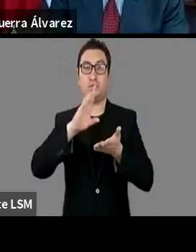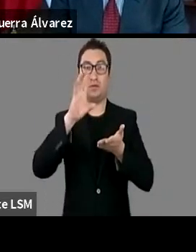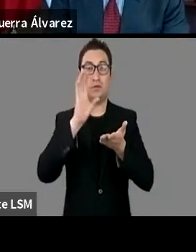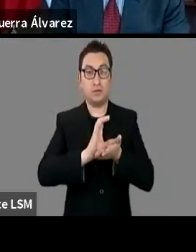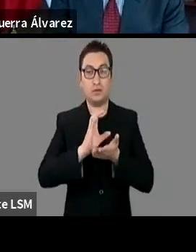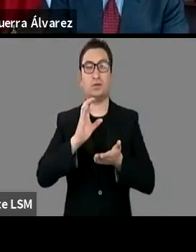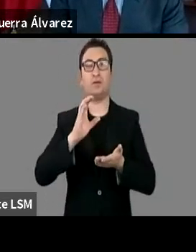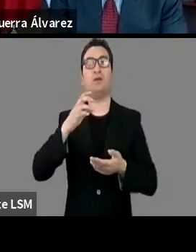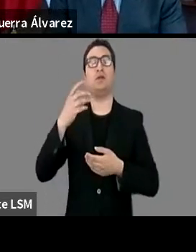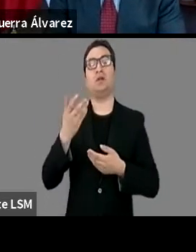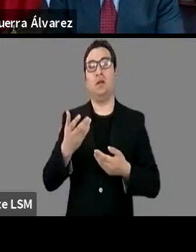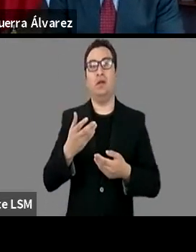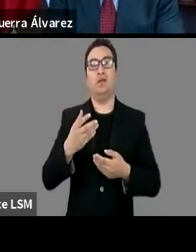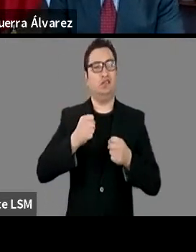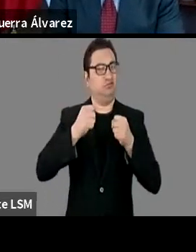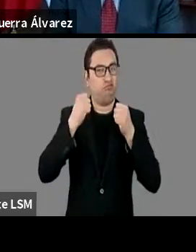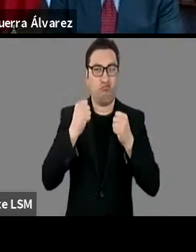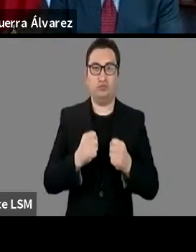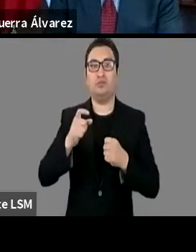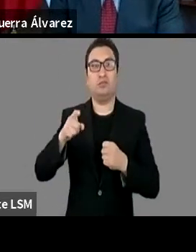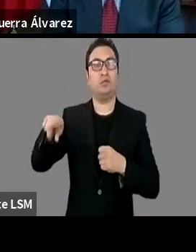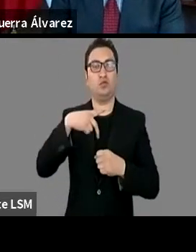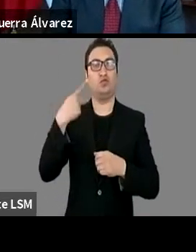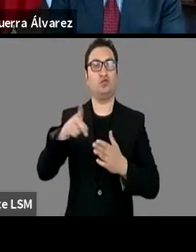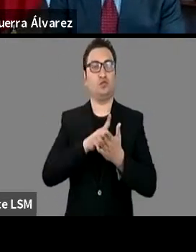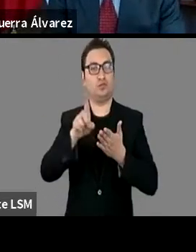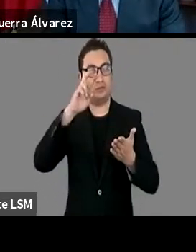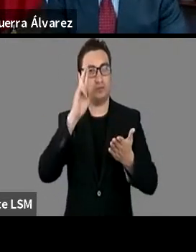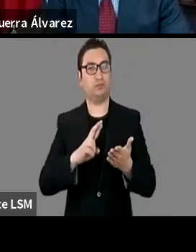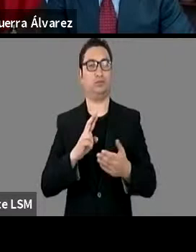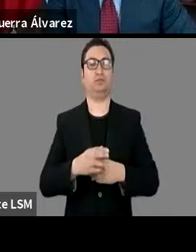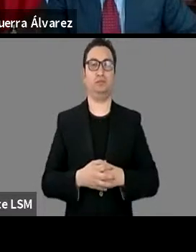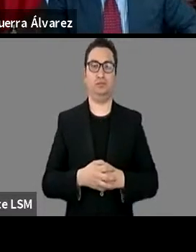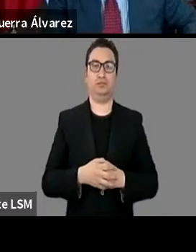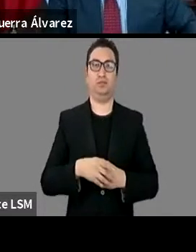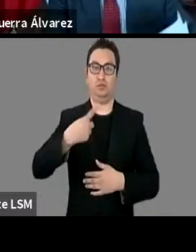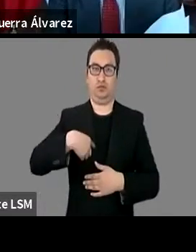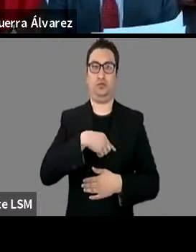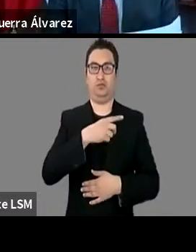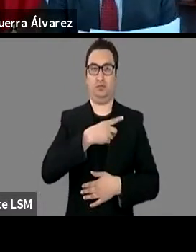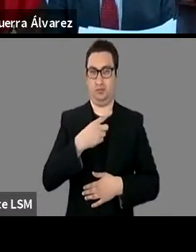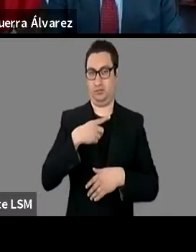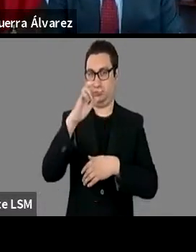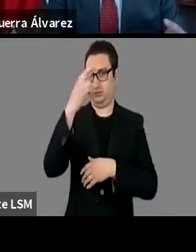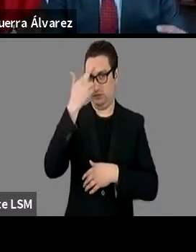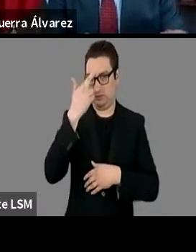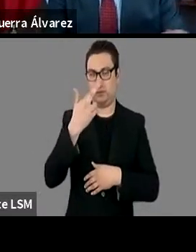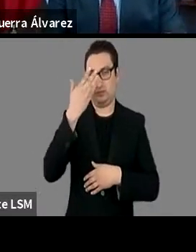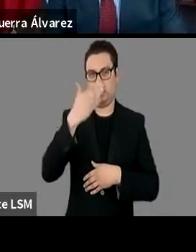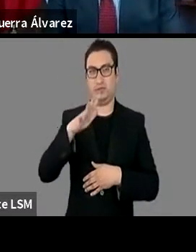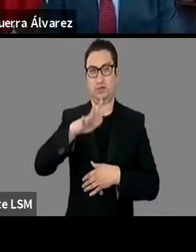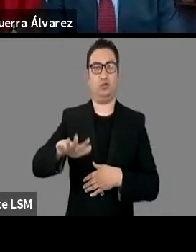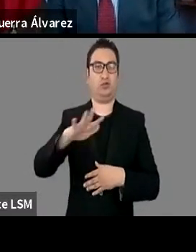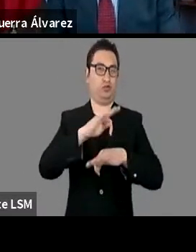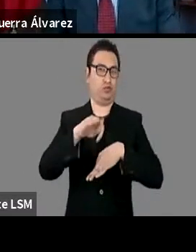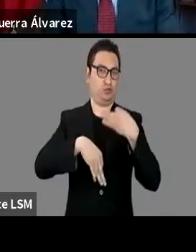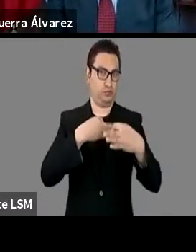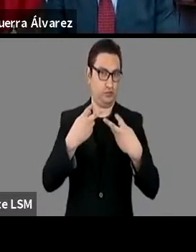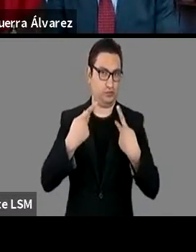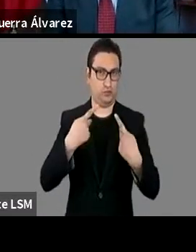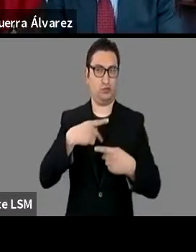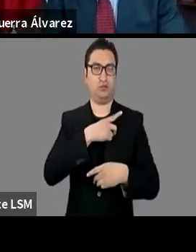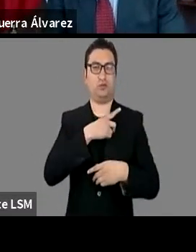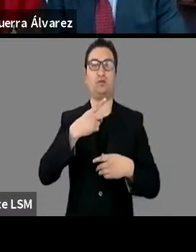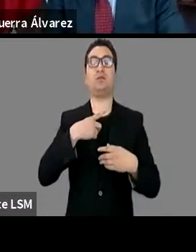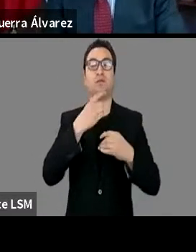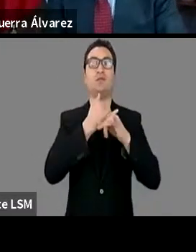que recordar que los ciudadanos conozcan la información puede salvar vidas. La información salva vidas. La transparencia